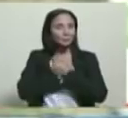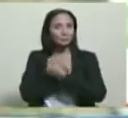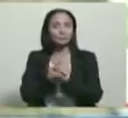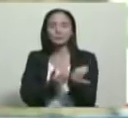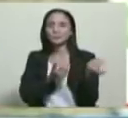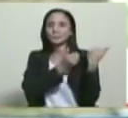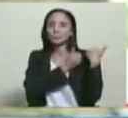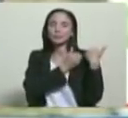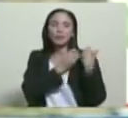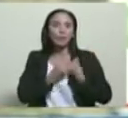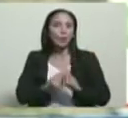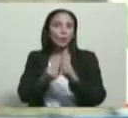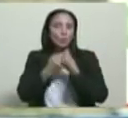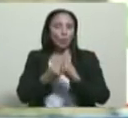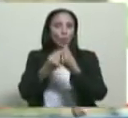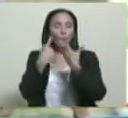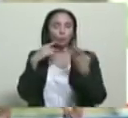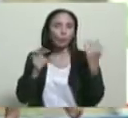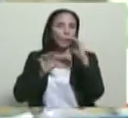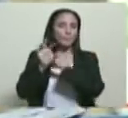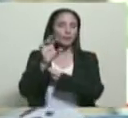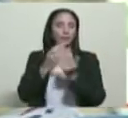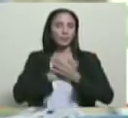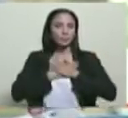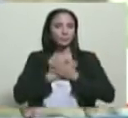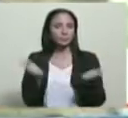seguir acompañándolo en esta batalla por la patria bonita.